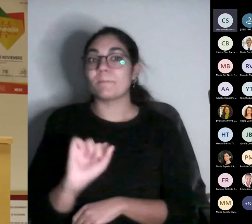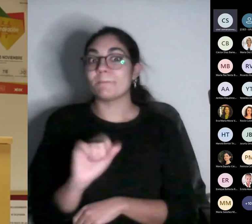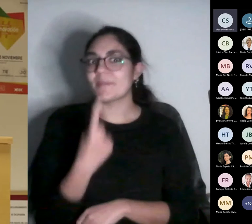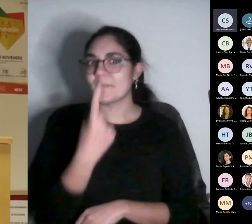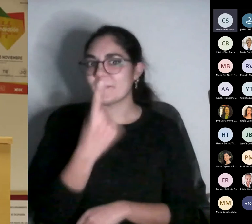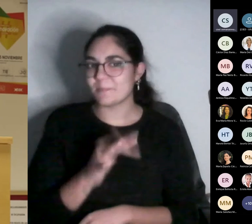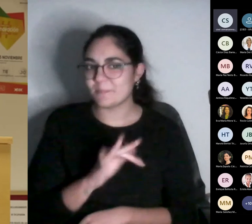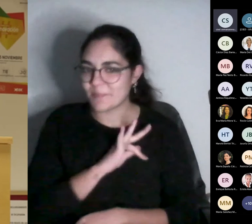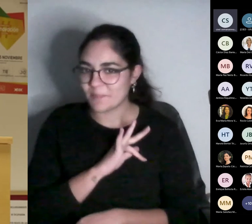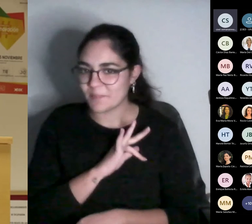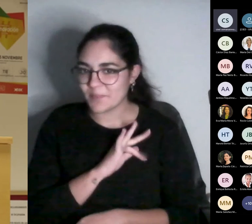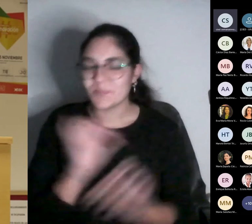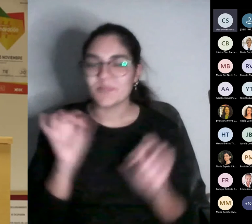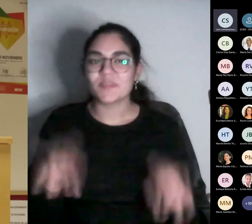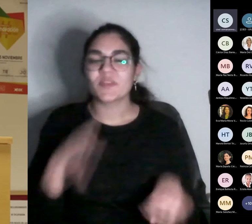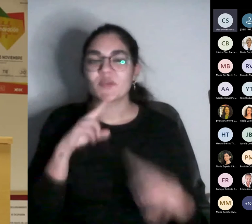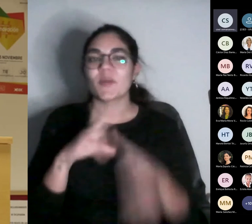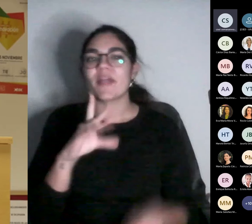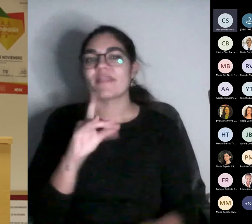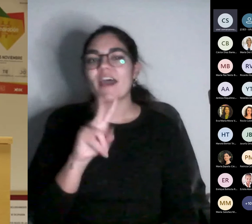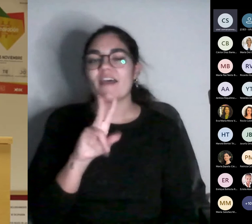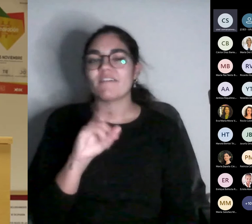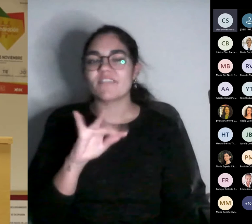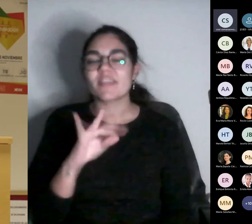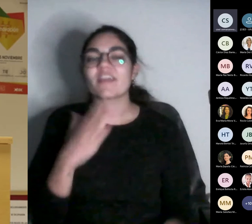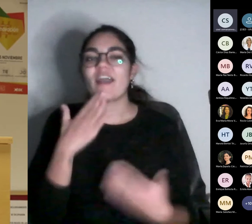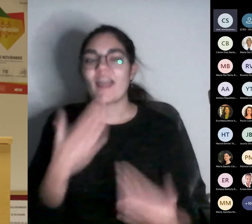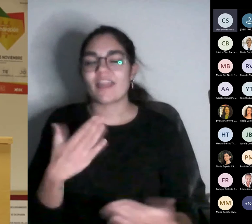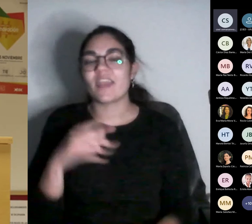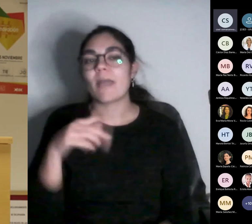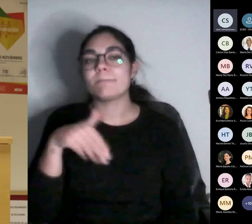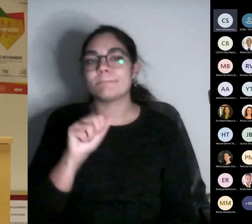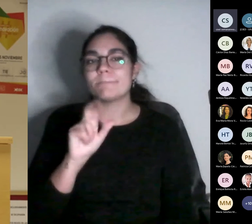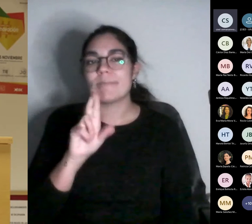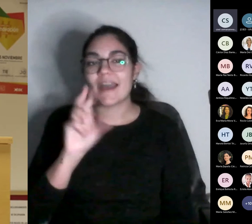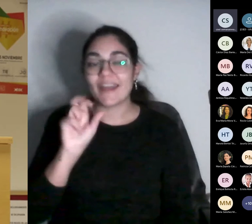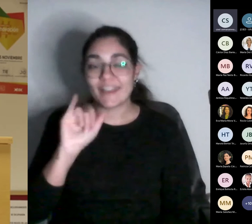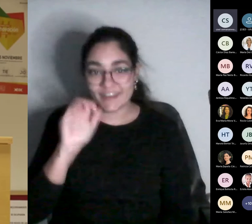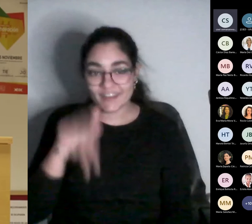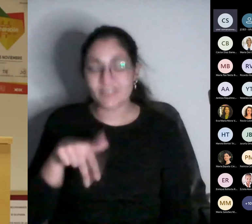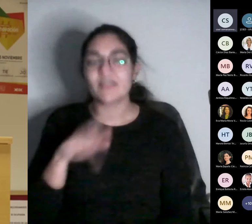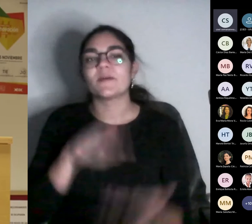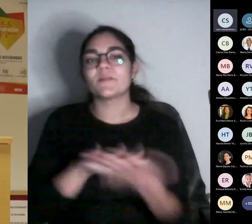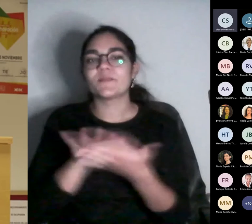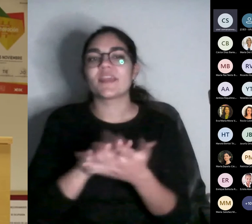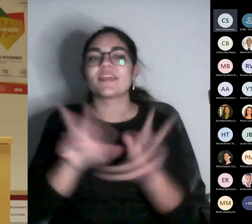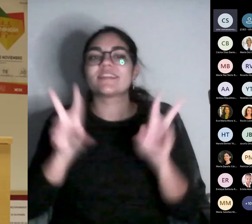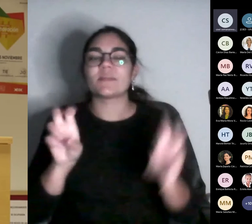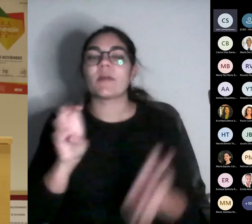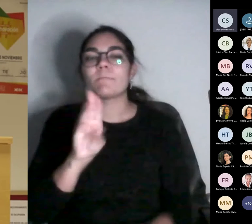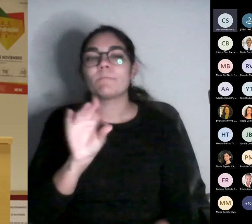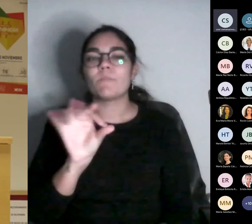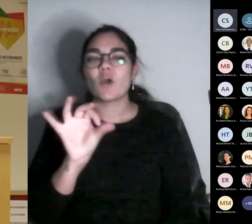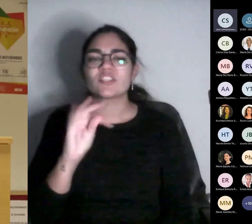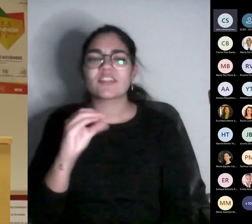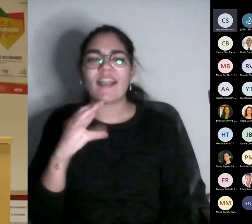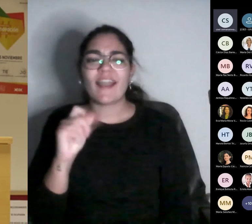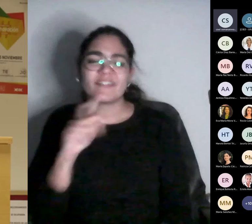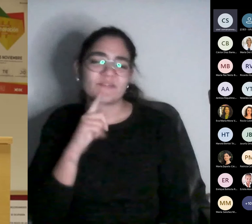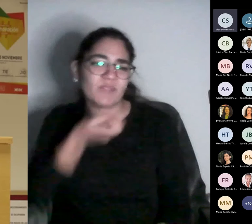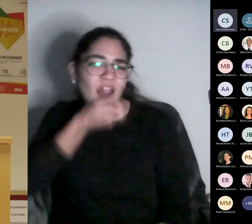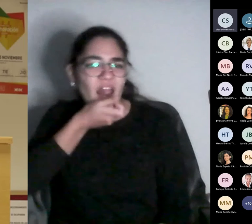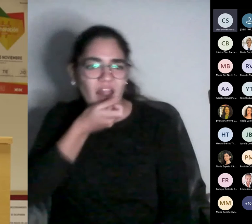y ha sido para david garcía marín con el título de su propuesta del podcast el vídeo interactivo metodología